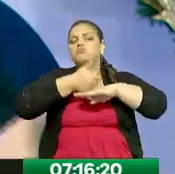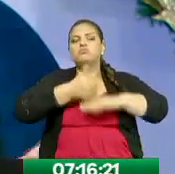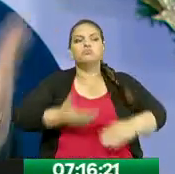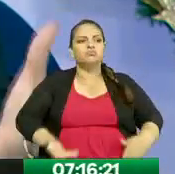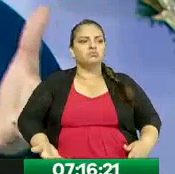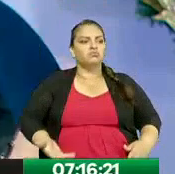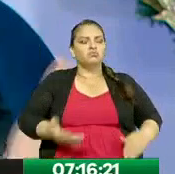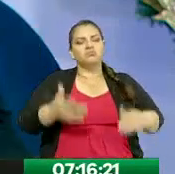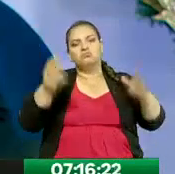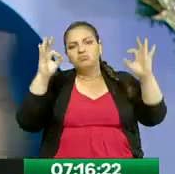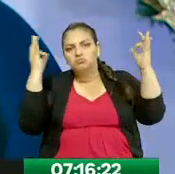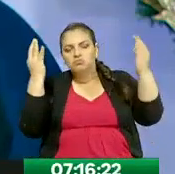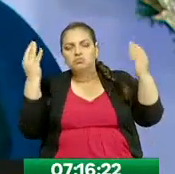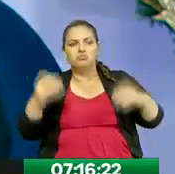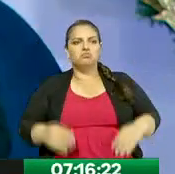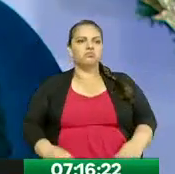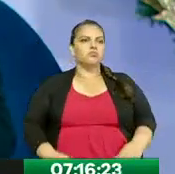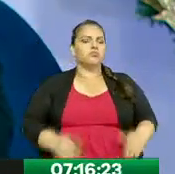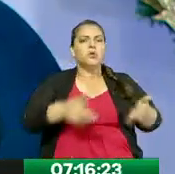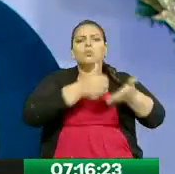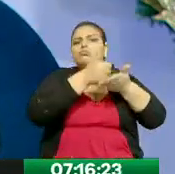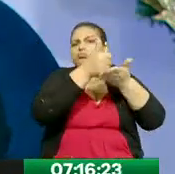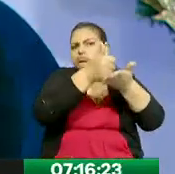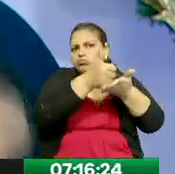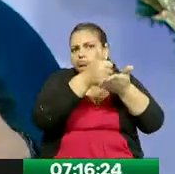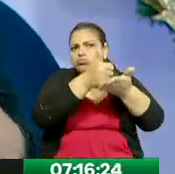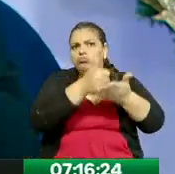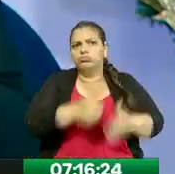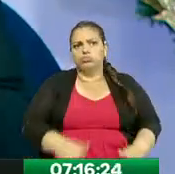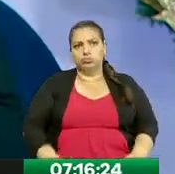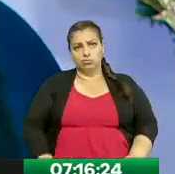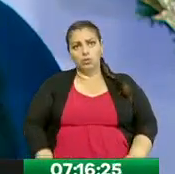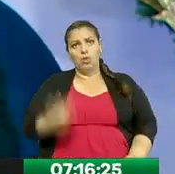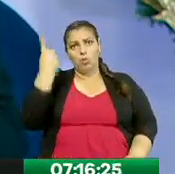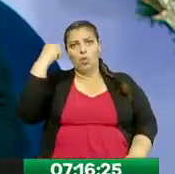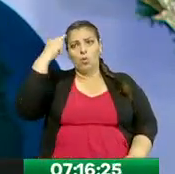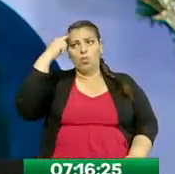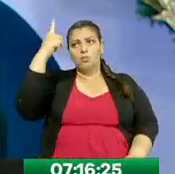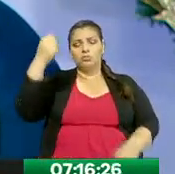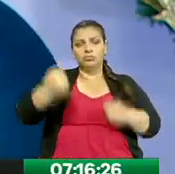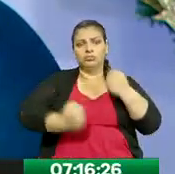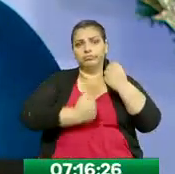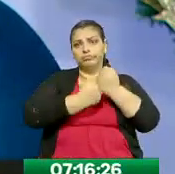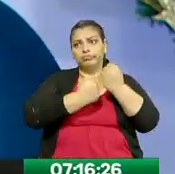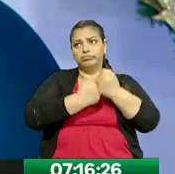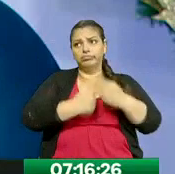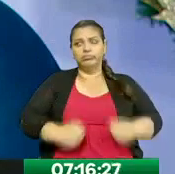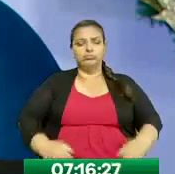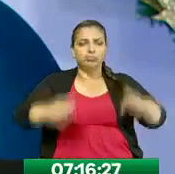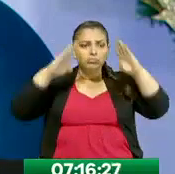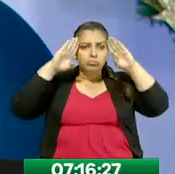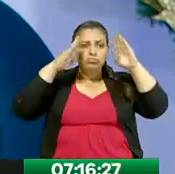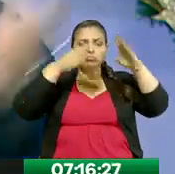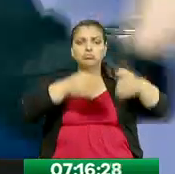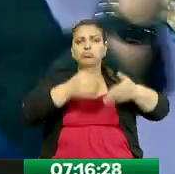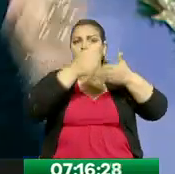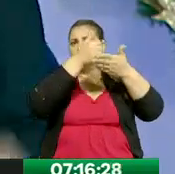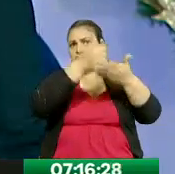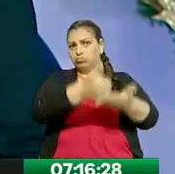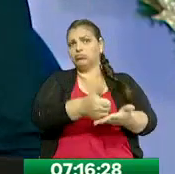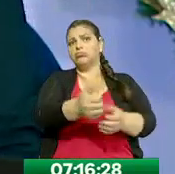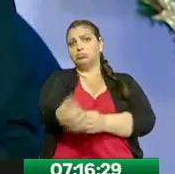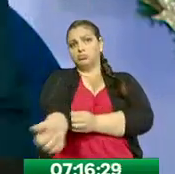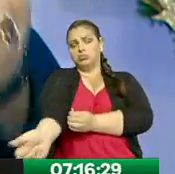con mi esposo y gracias a UNICEF, que somos aliados, y que el gobierno se unió en Más Unidos, Más Protegidos y la campaña Ahora Que Lo Ves y No Más, tienen